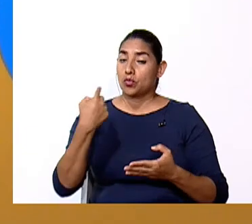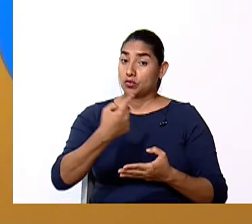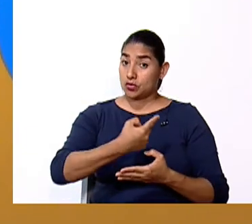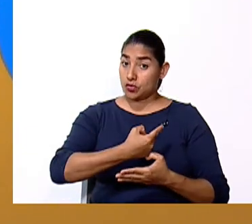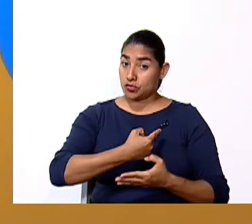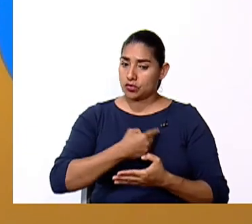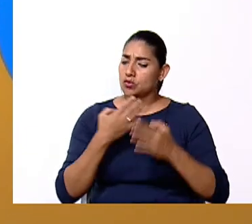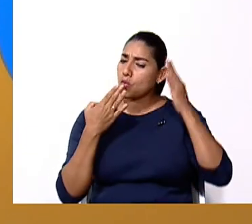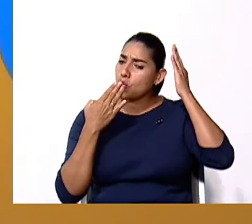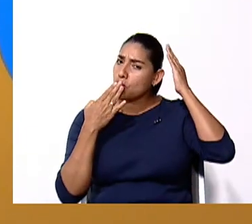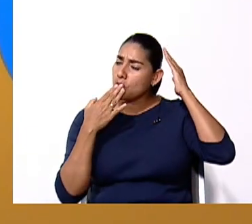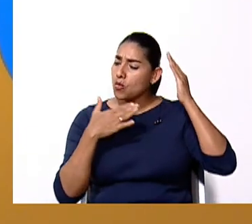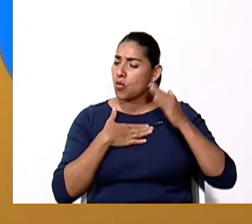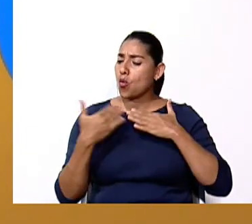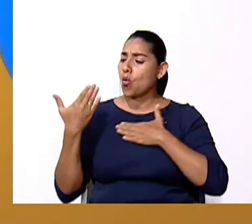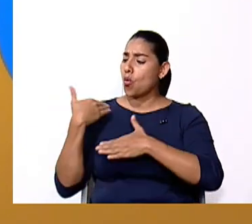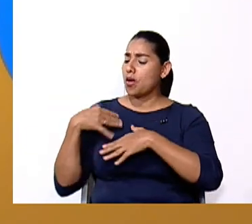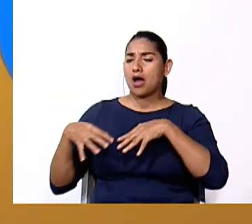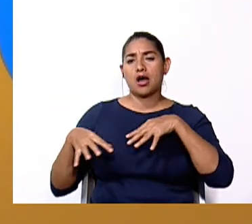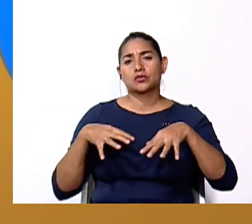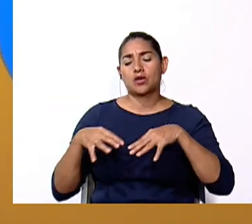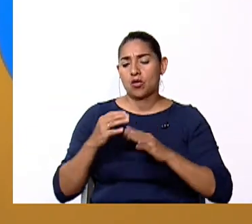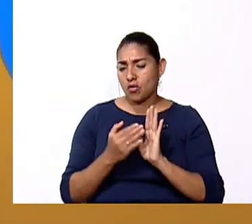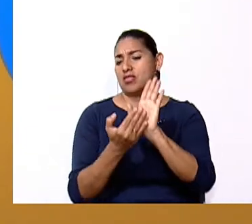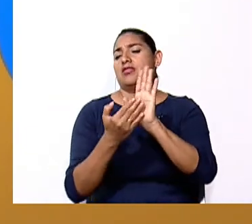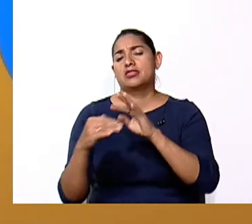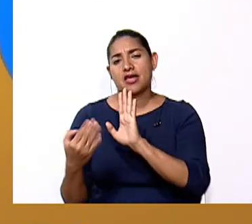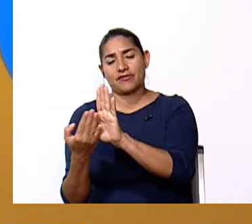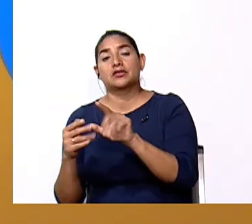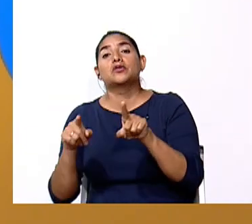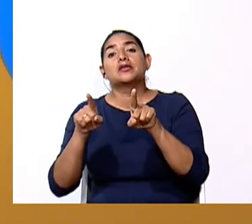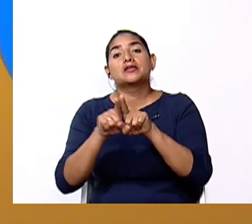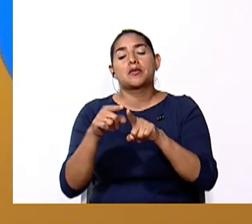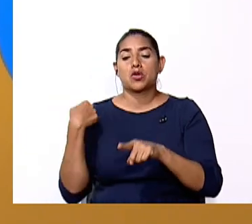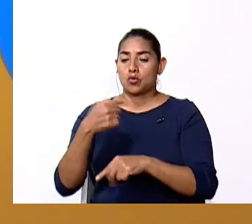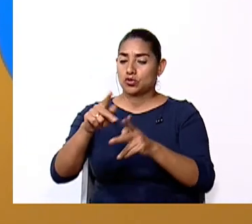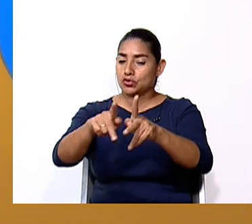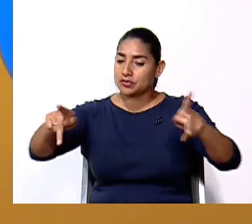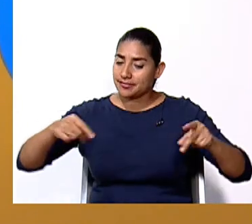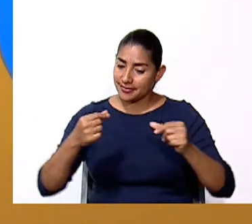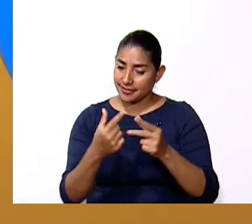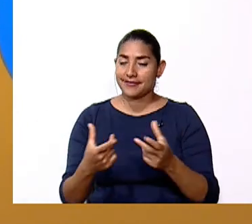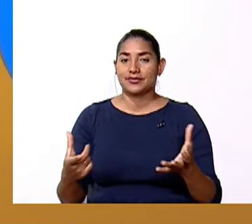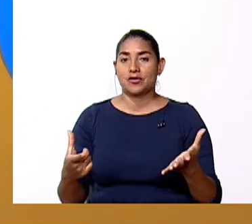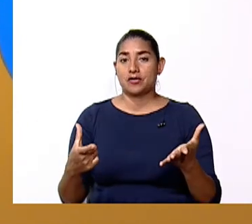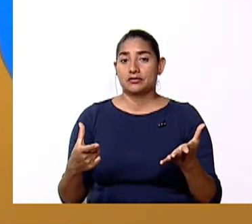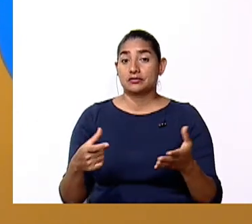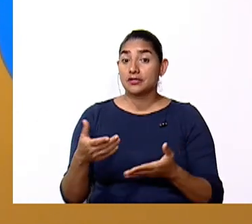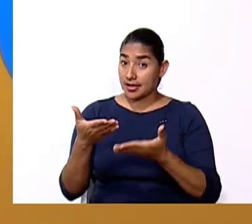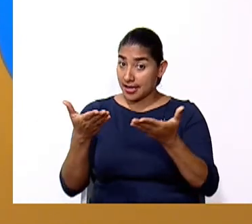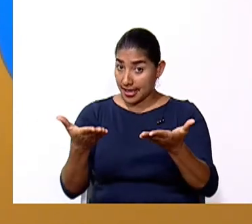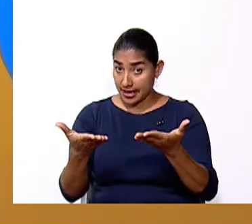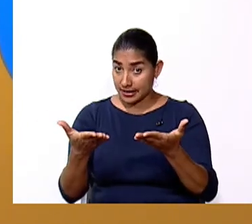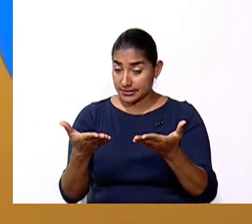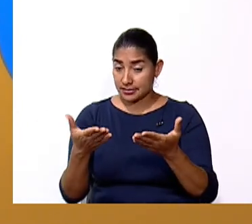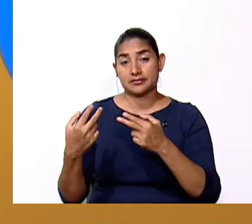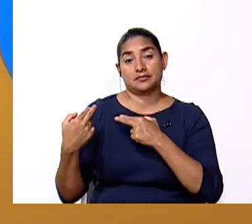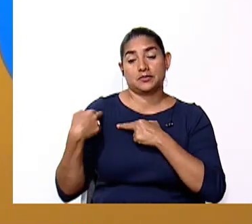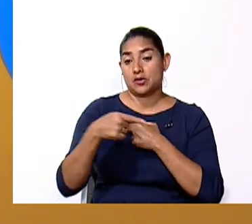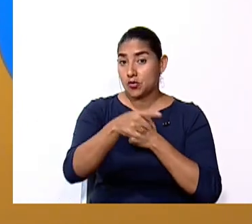Ahí hay muchísimas playas pero una de las más famosas es la playa de Jacó que es visitada por